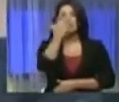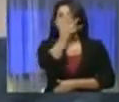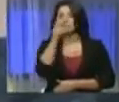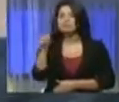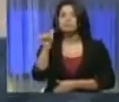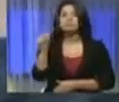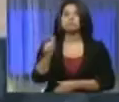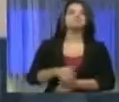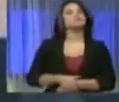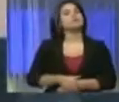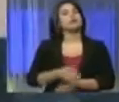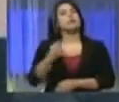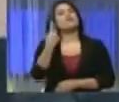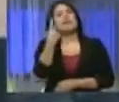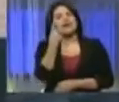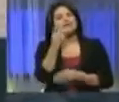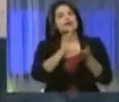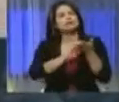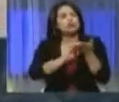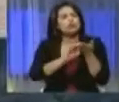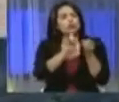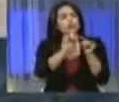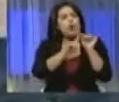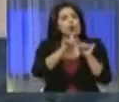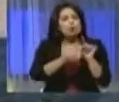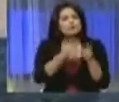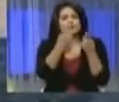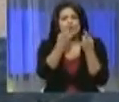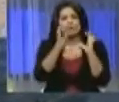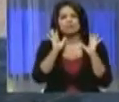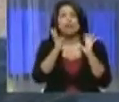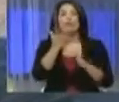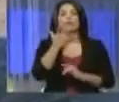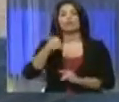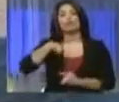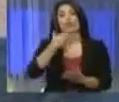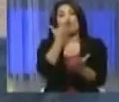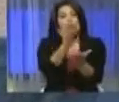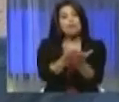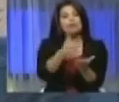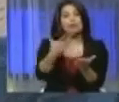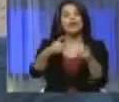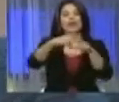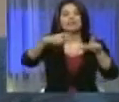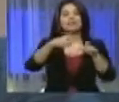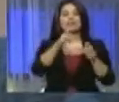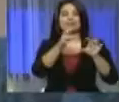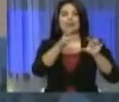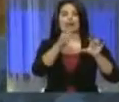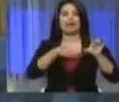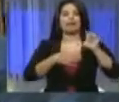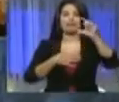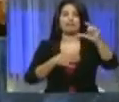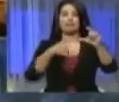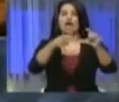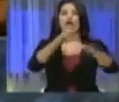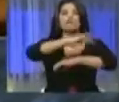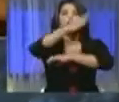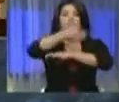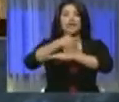que perfeccionar cosas. La idea de una tarjeta fronteriza, parece que del lado colombiano